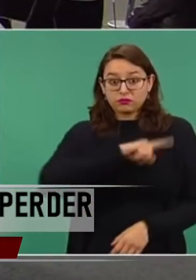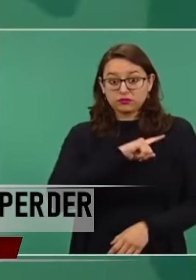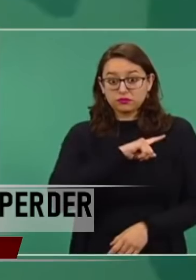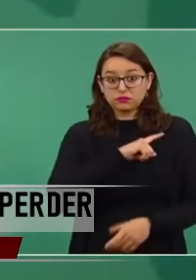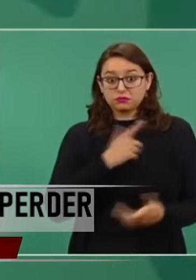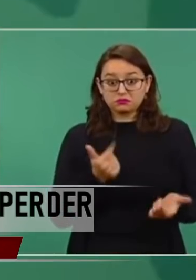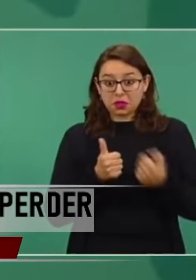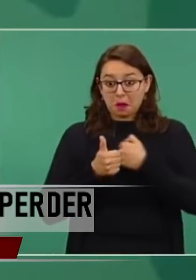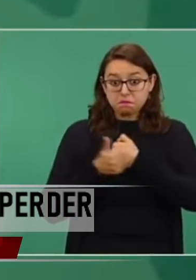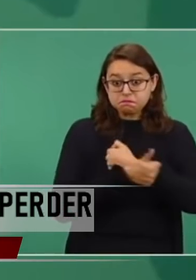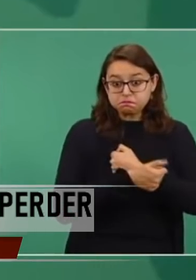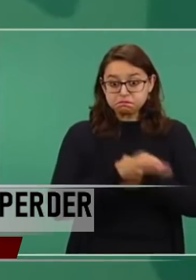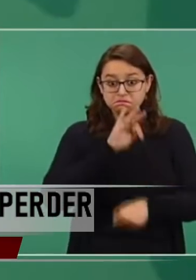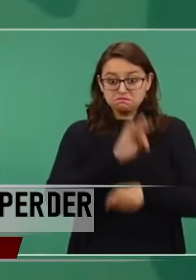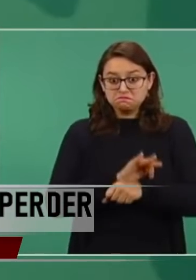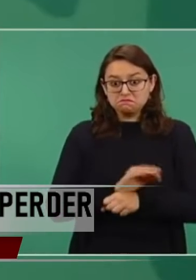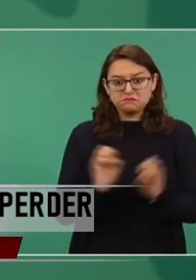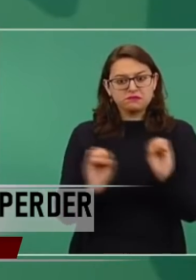protegemos a nadie